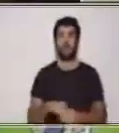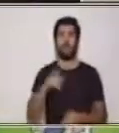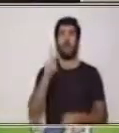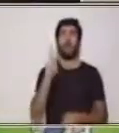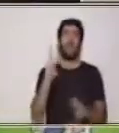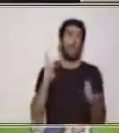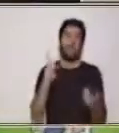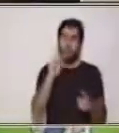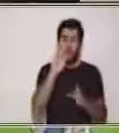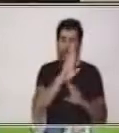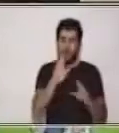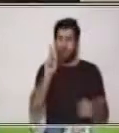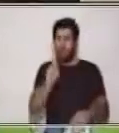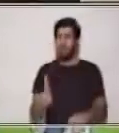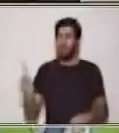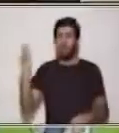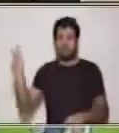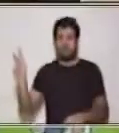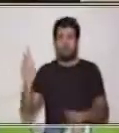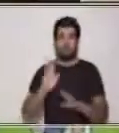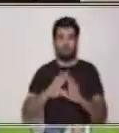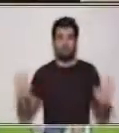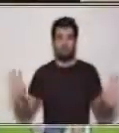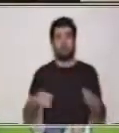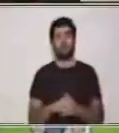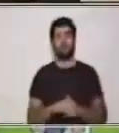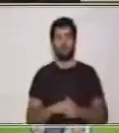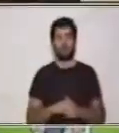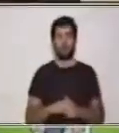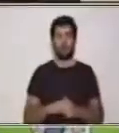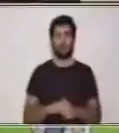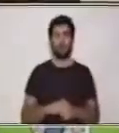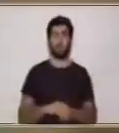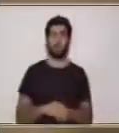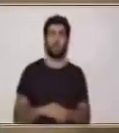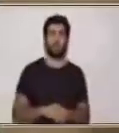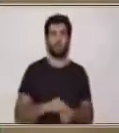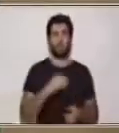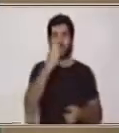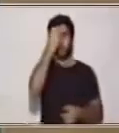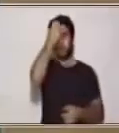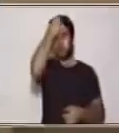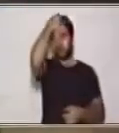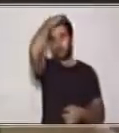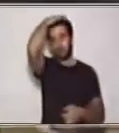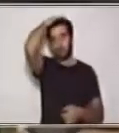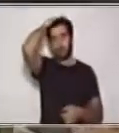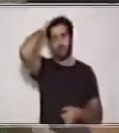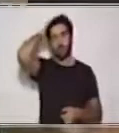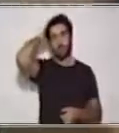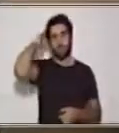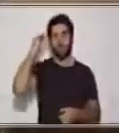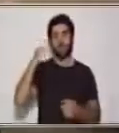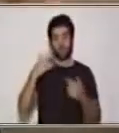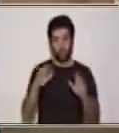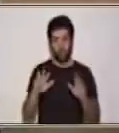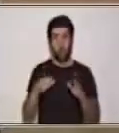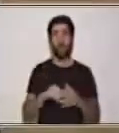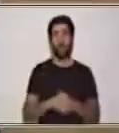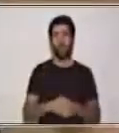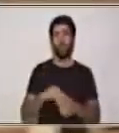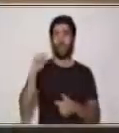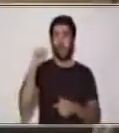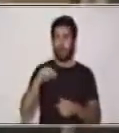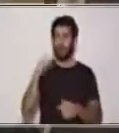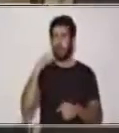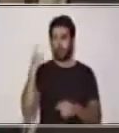Y la variable y solamente la copiamos. Ahora, este monomio lo vamos